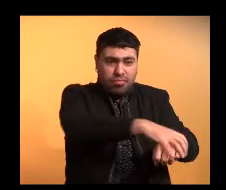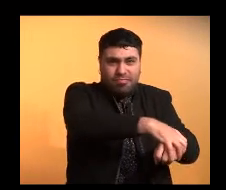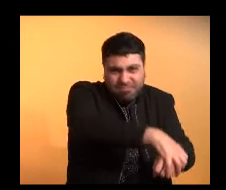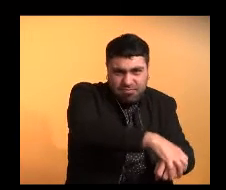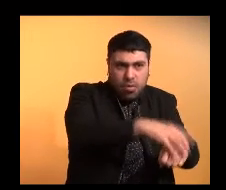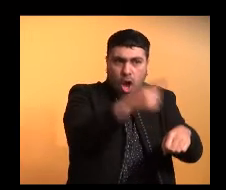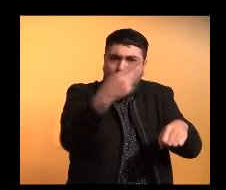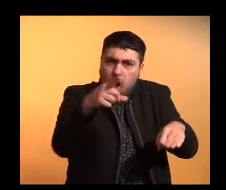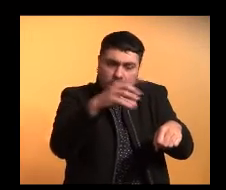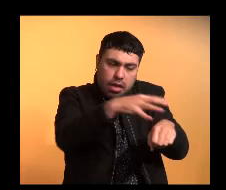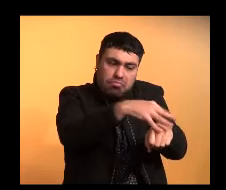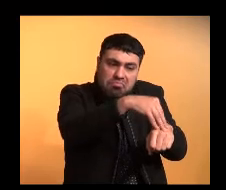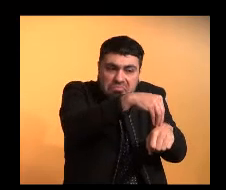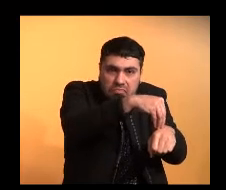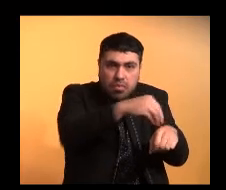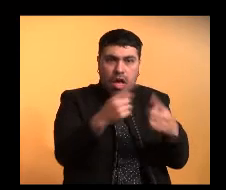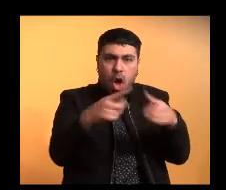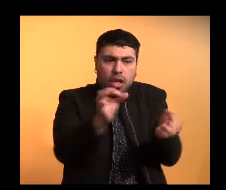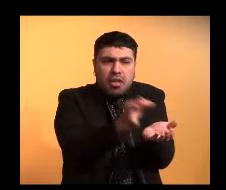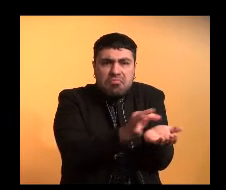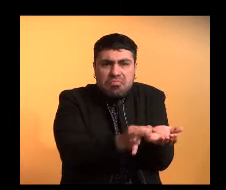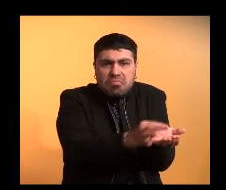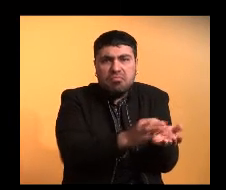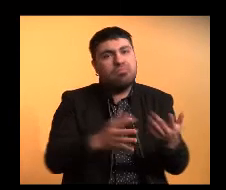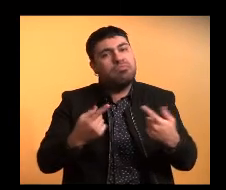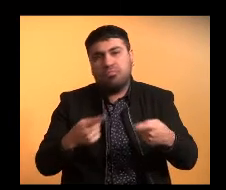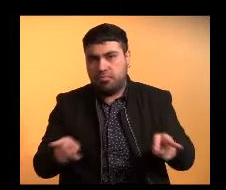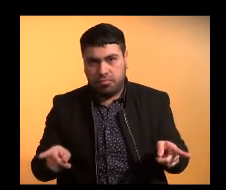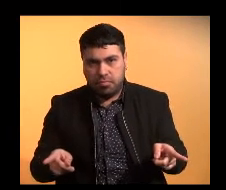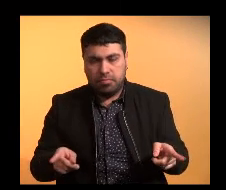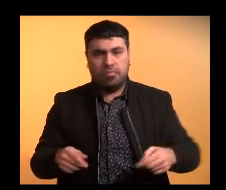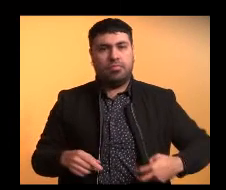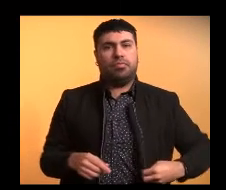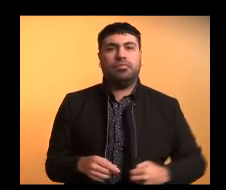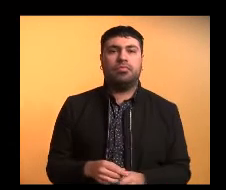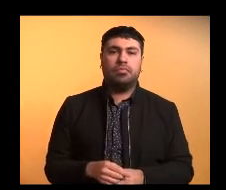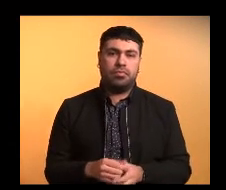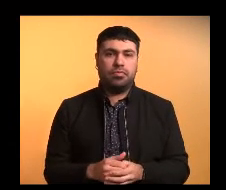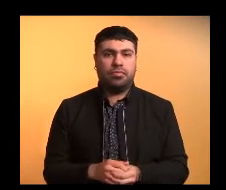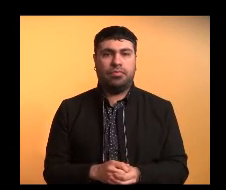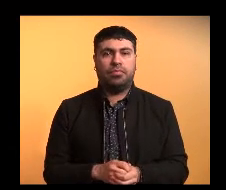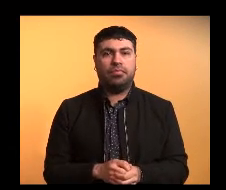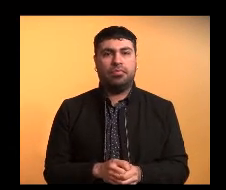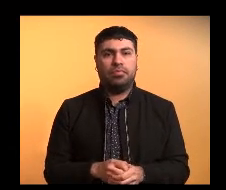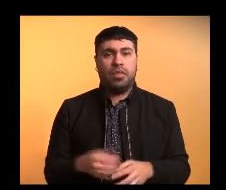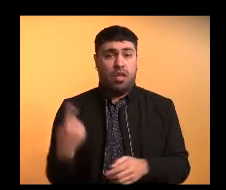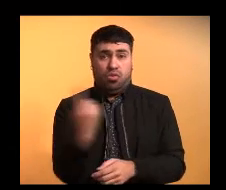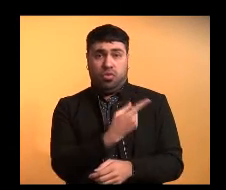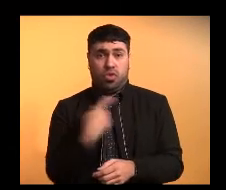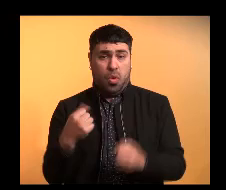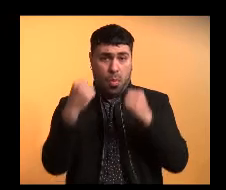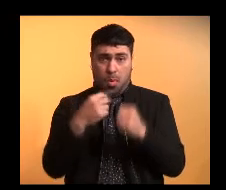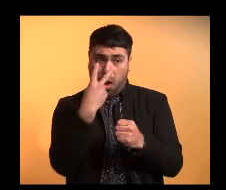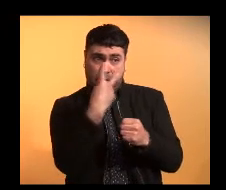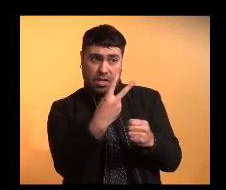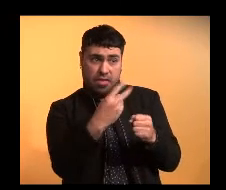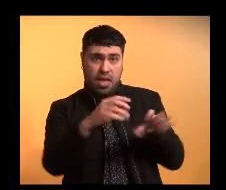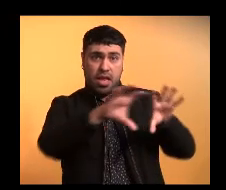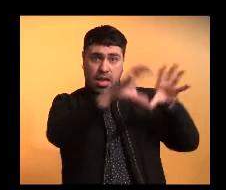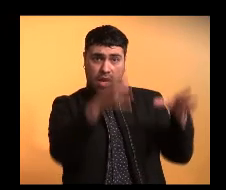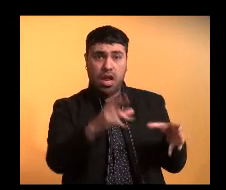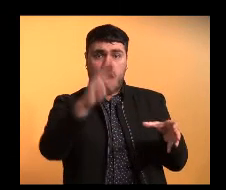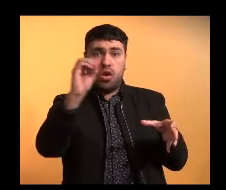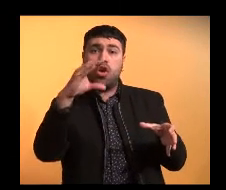grandes. Entonces ese es un alga tipo, y usualmente estas grandes que podemos a veces observar en las rocas. Es